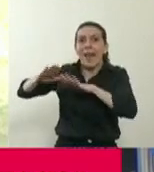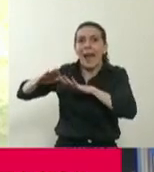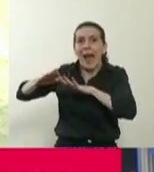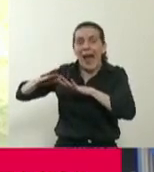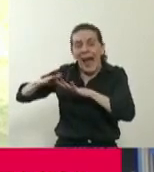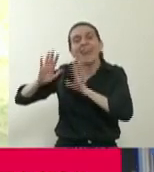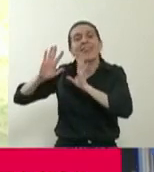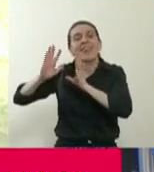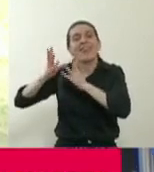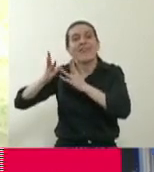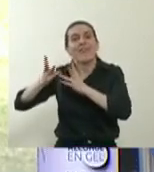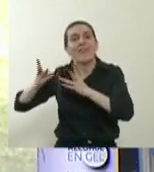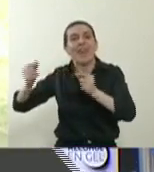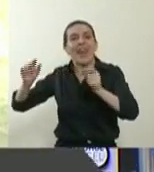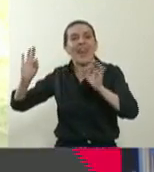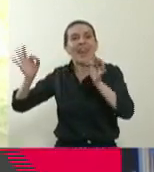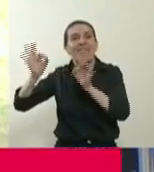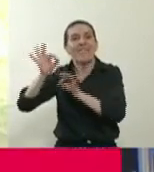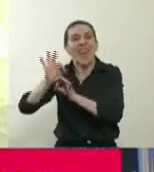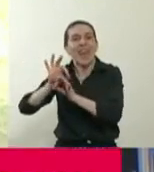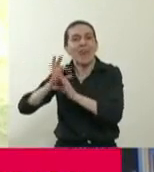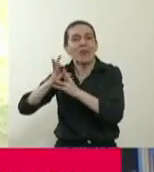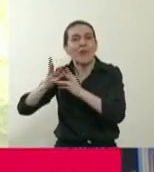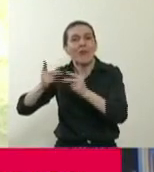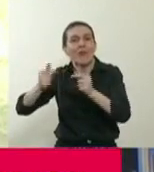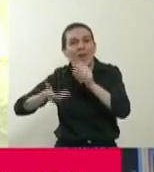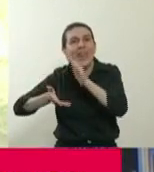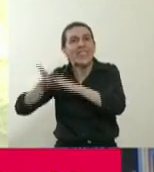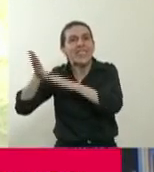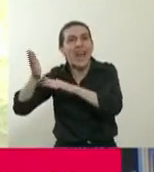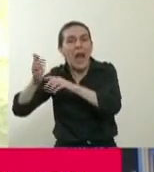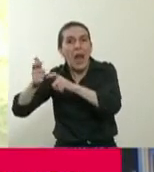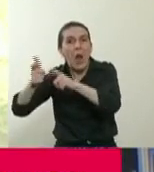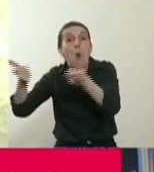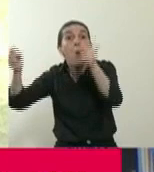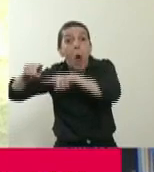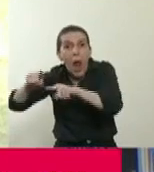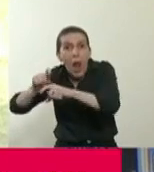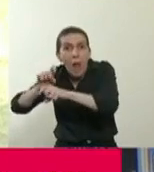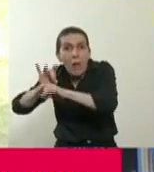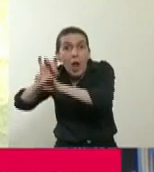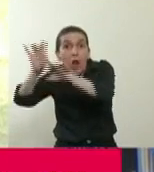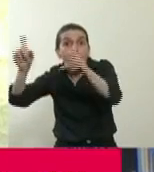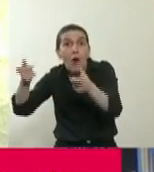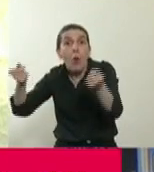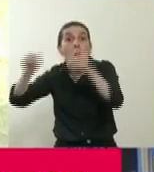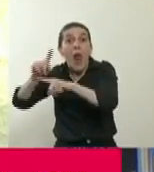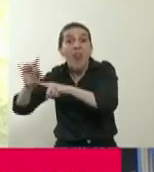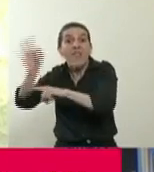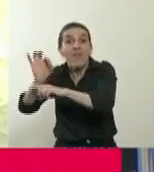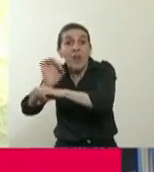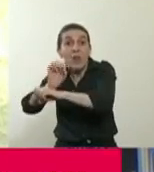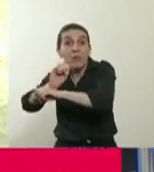del virus. Y cuando todo parece superado, el problema vuelve a empezar.